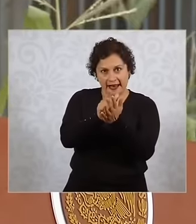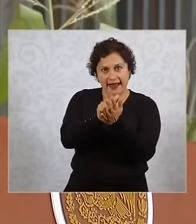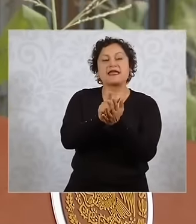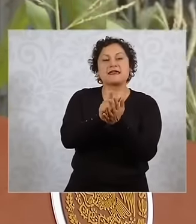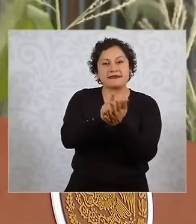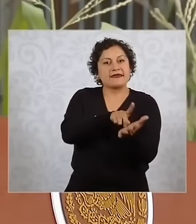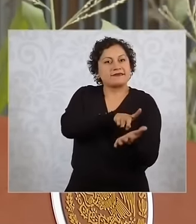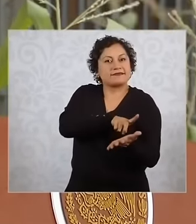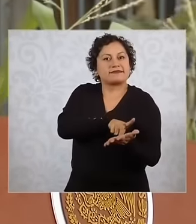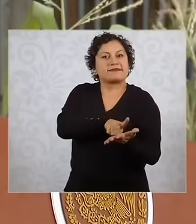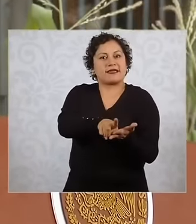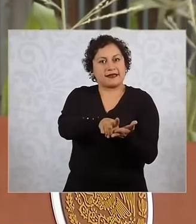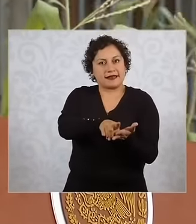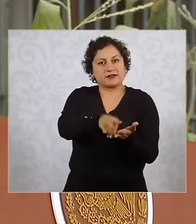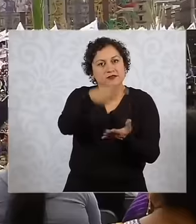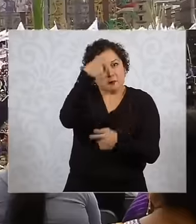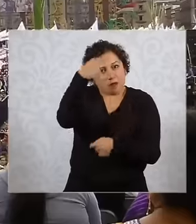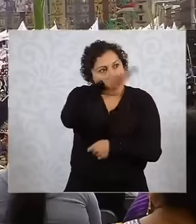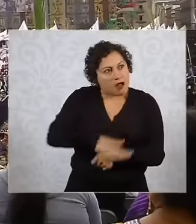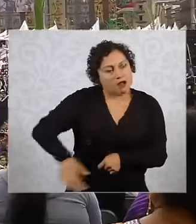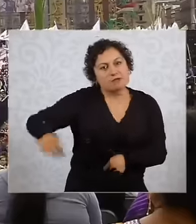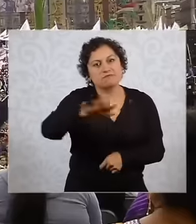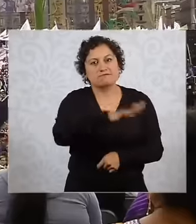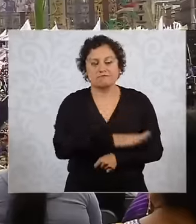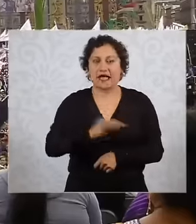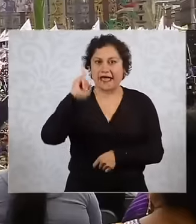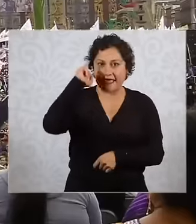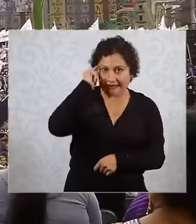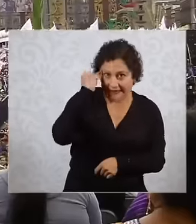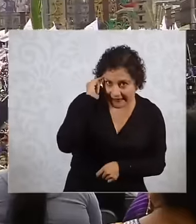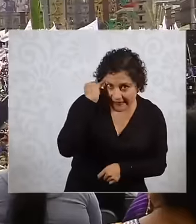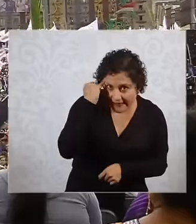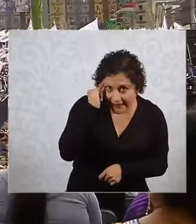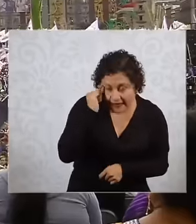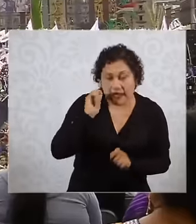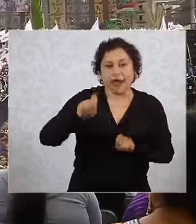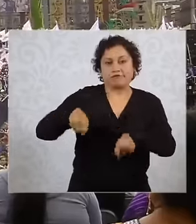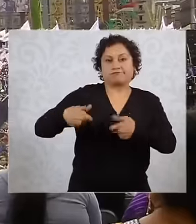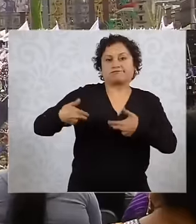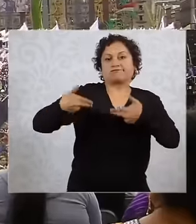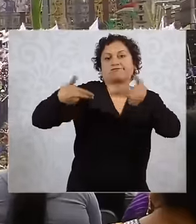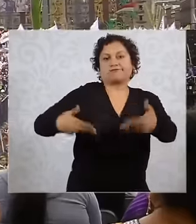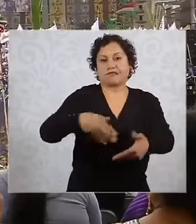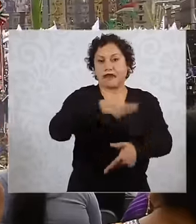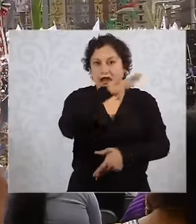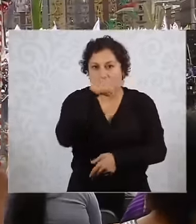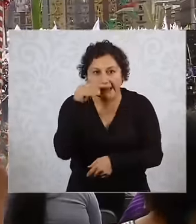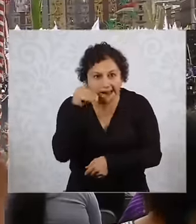derechos plenos de los pueblos indígenas y afromexicanos. Nos va a